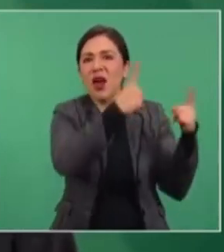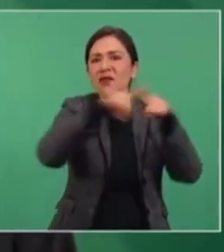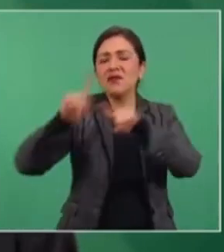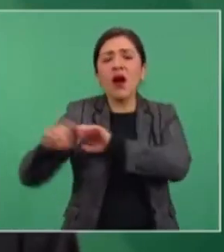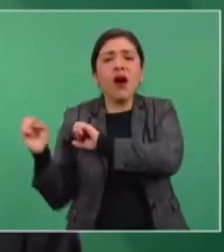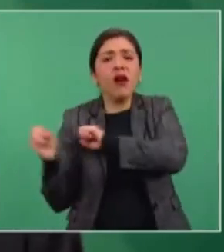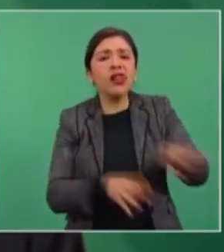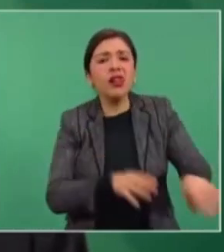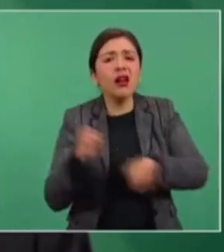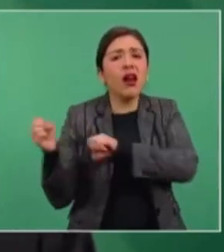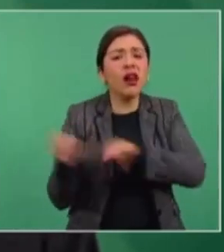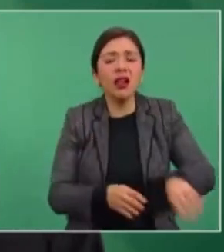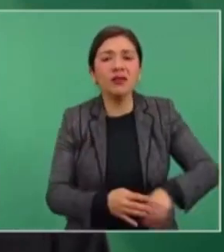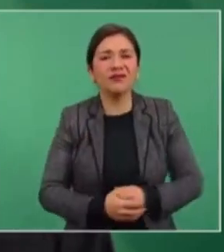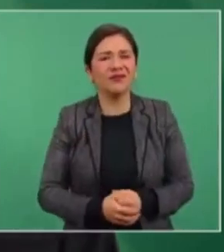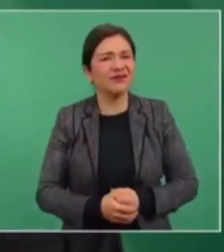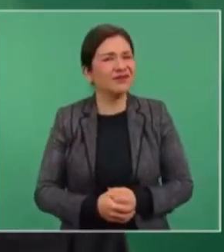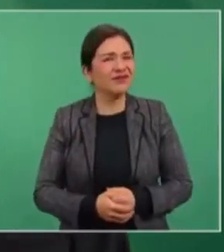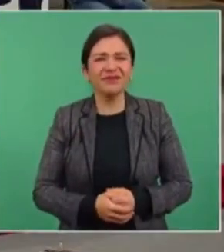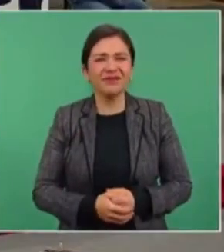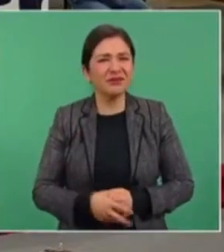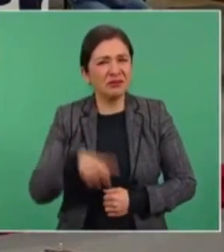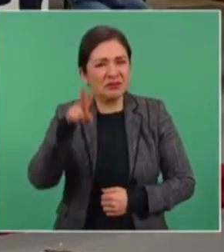Un saldo completamente